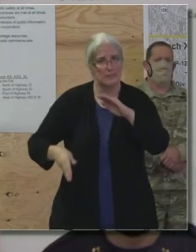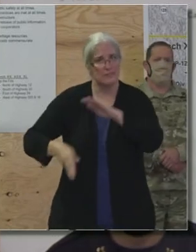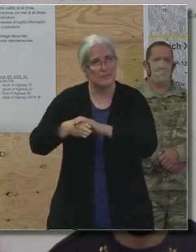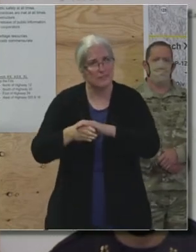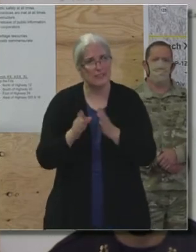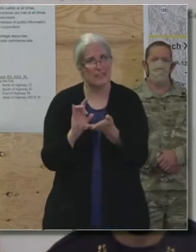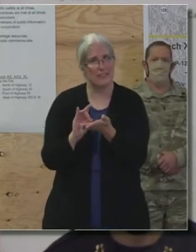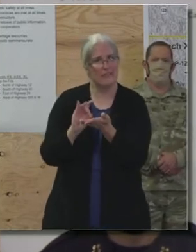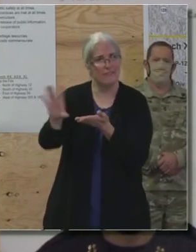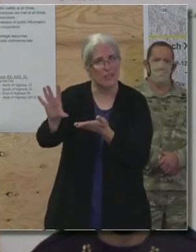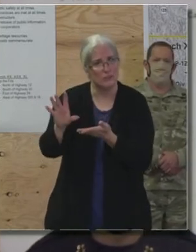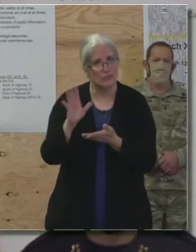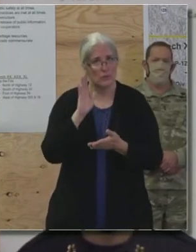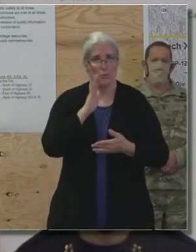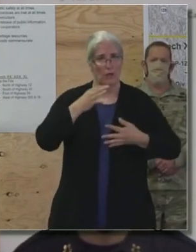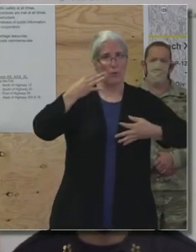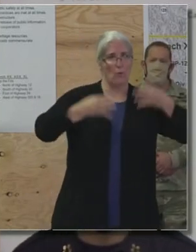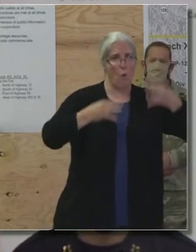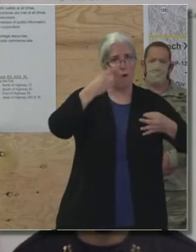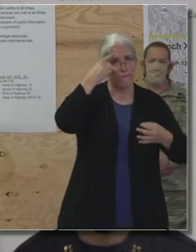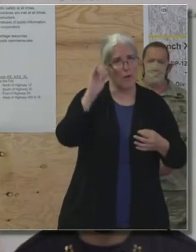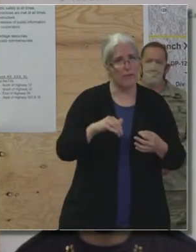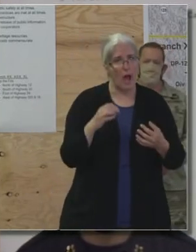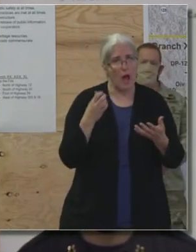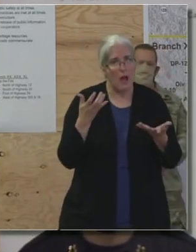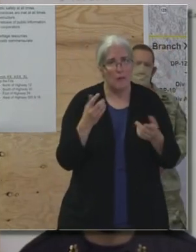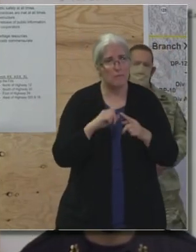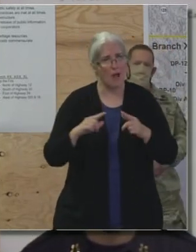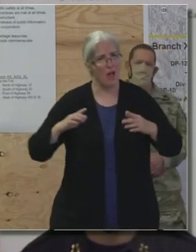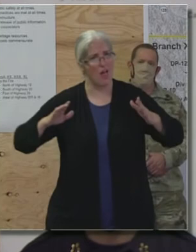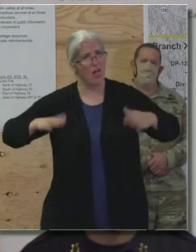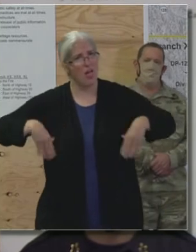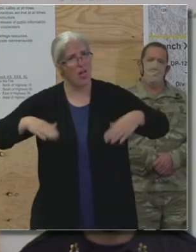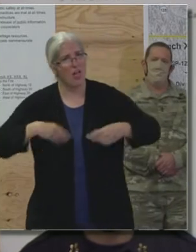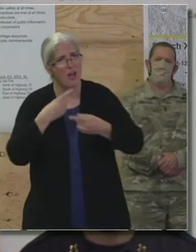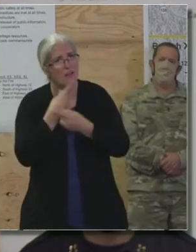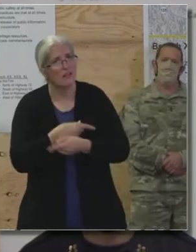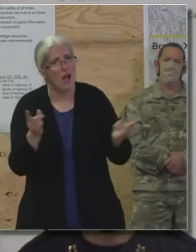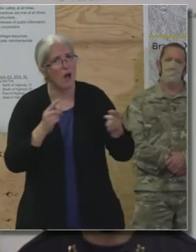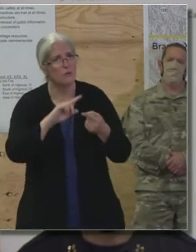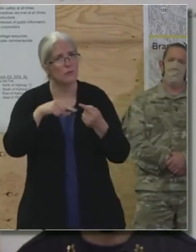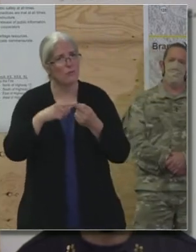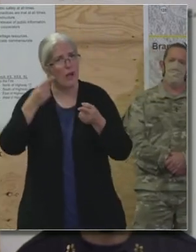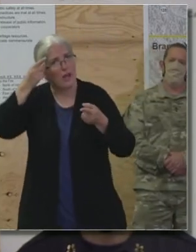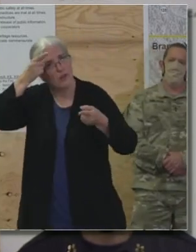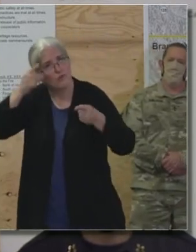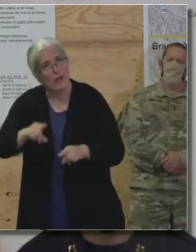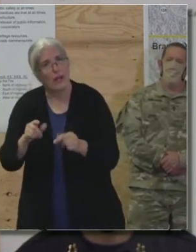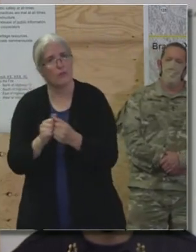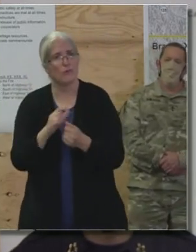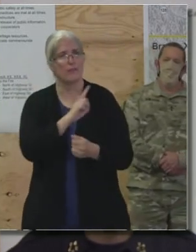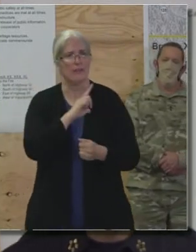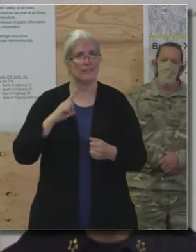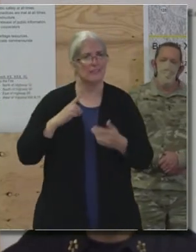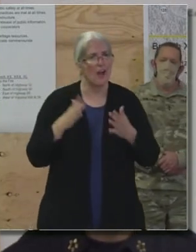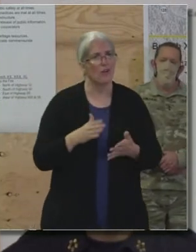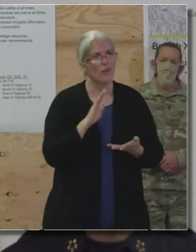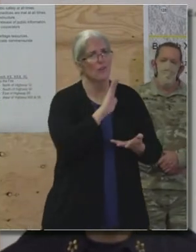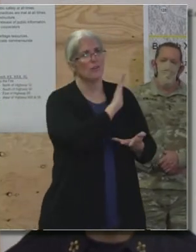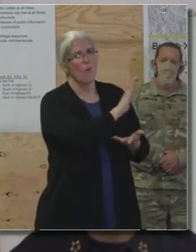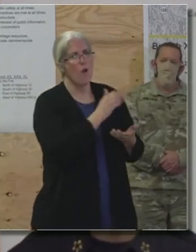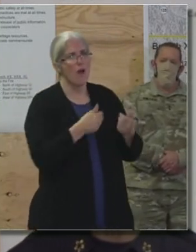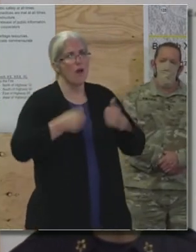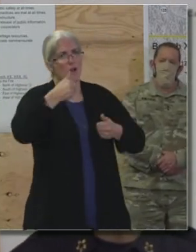está por comenzar en una semana pero todavía no ha llegado alguna solución entre los líderes y su